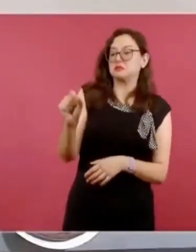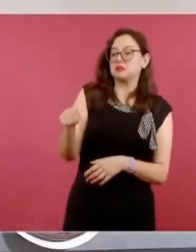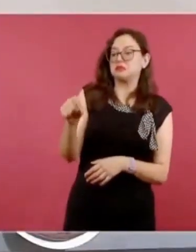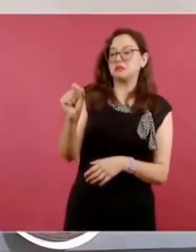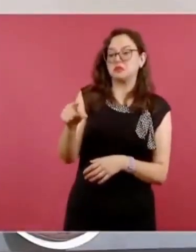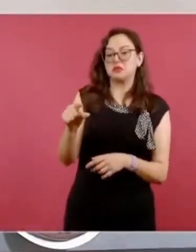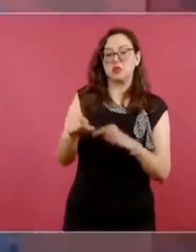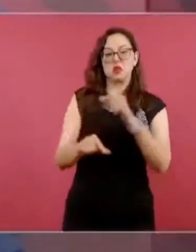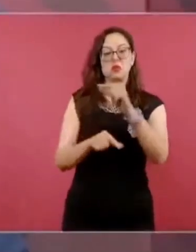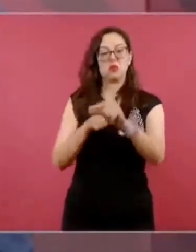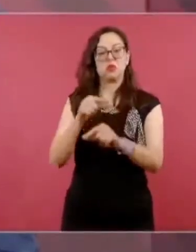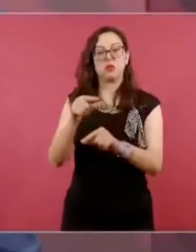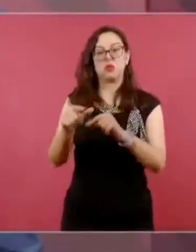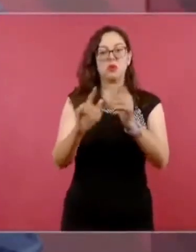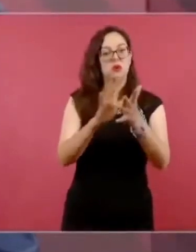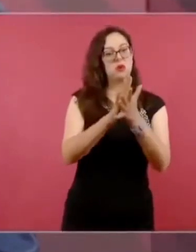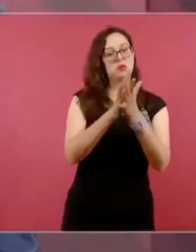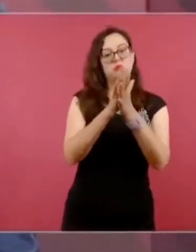se desvíen.